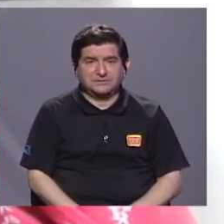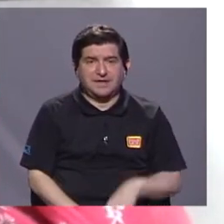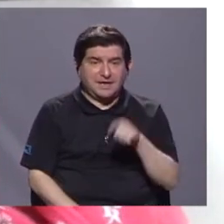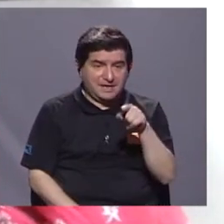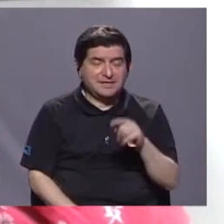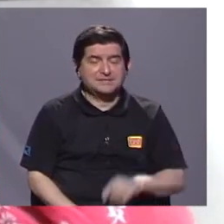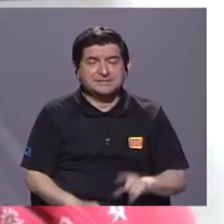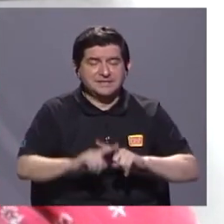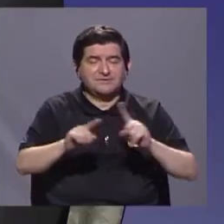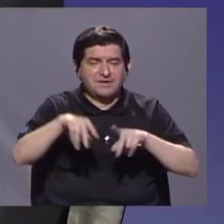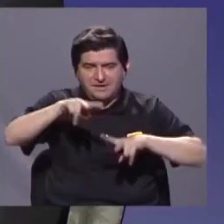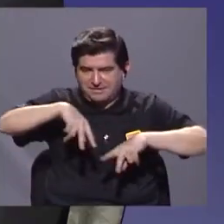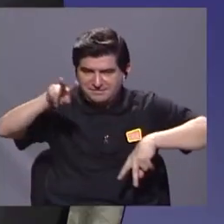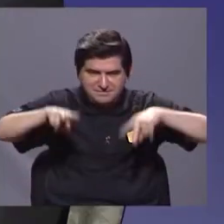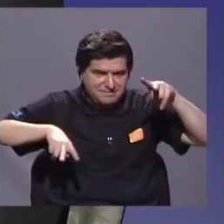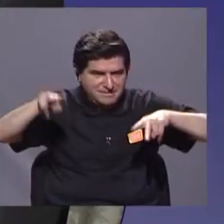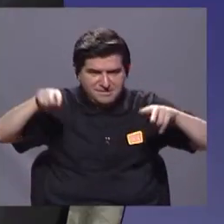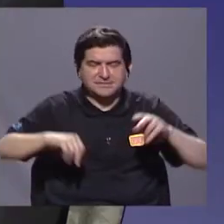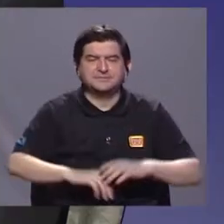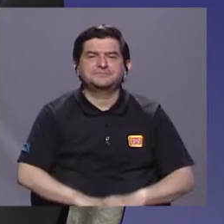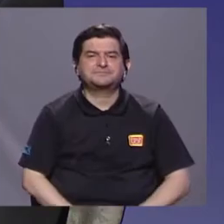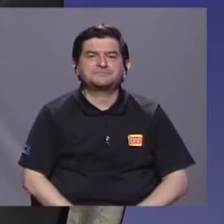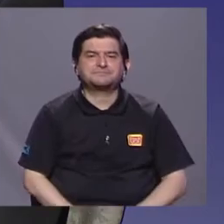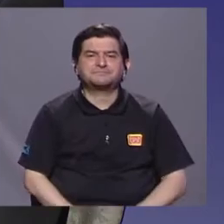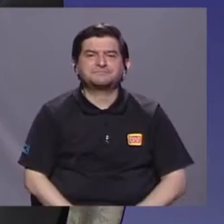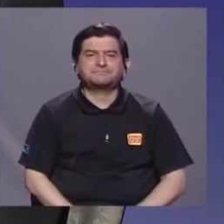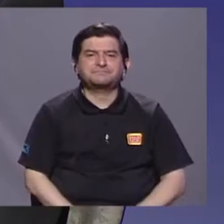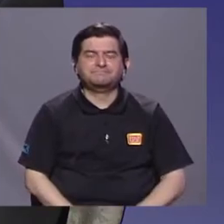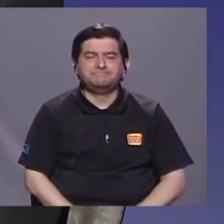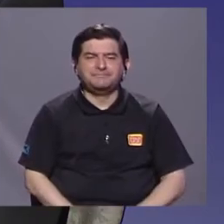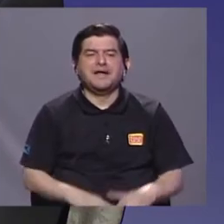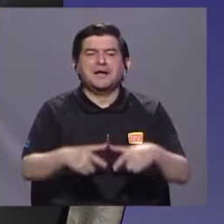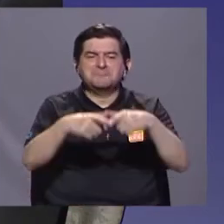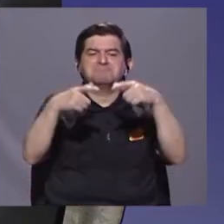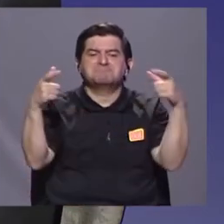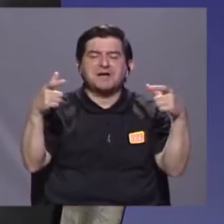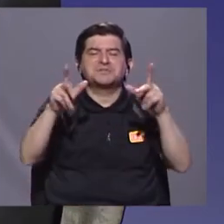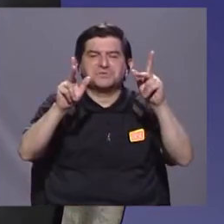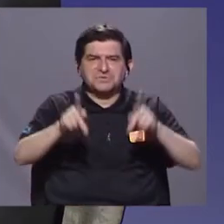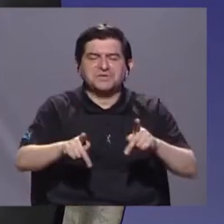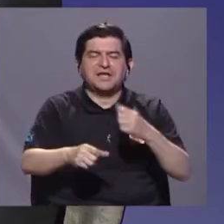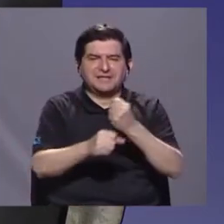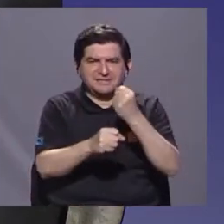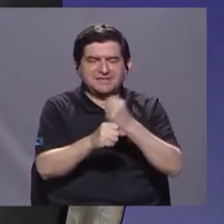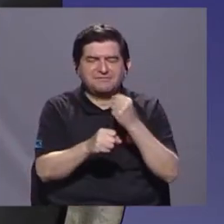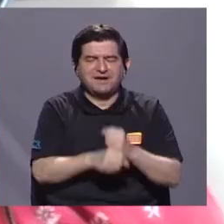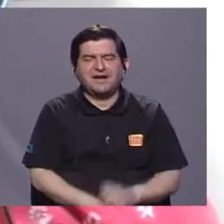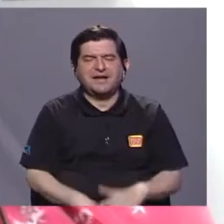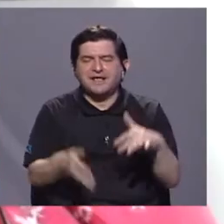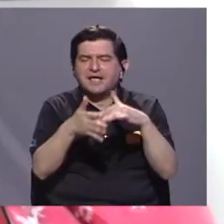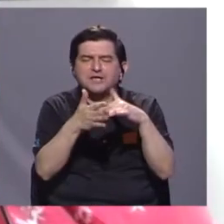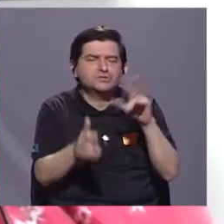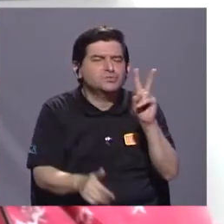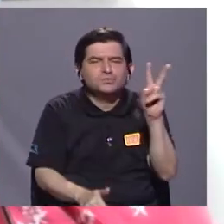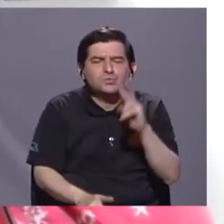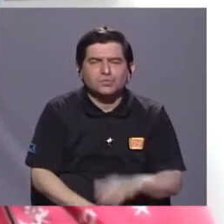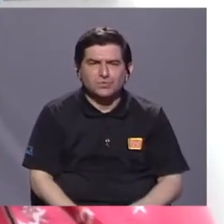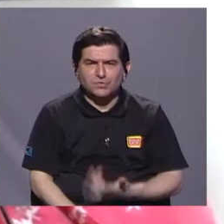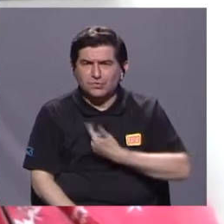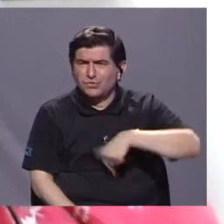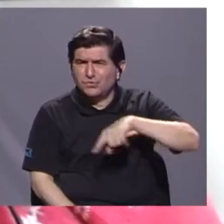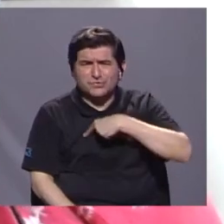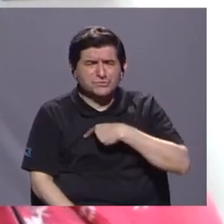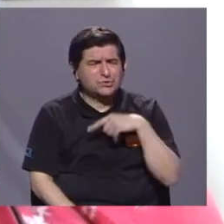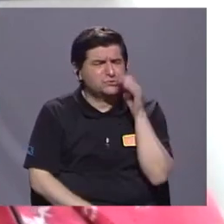contra estas variantes entonces precisamente por eso la mayoría de las personas que trabajamos en biología pues no estamos